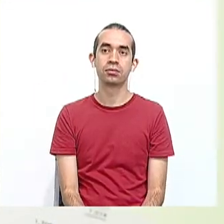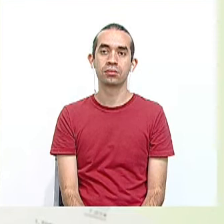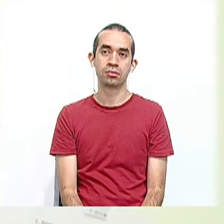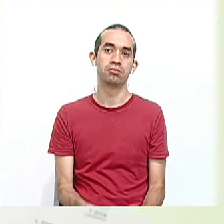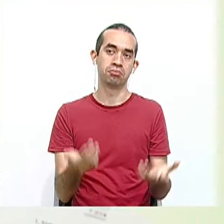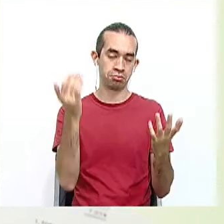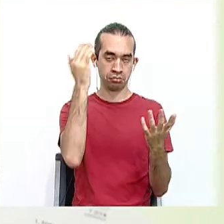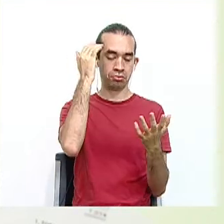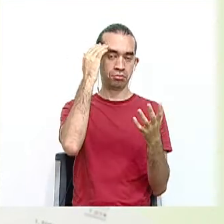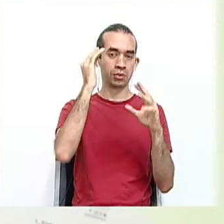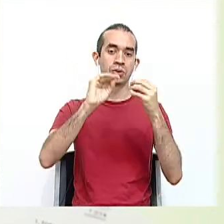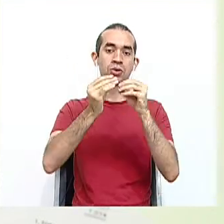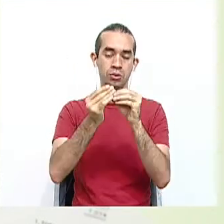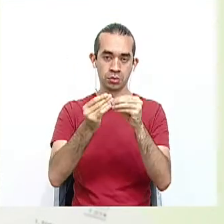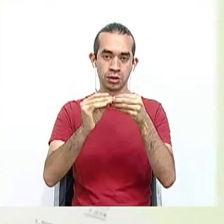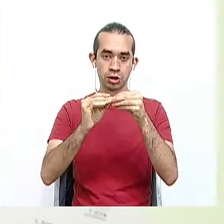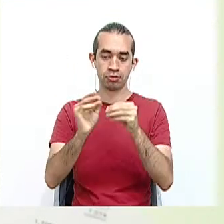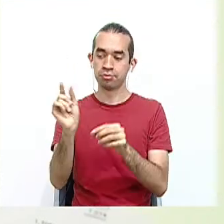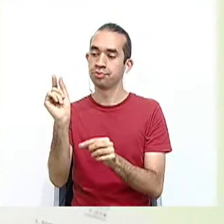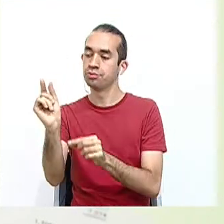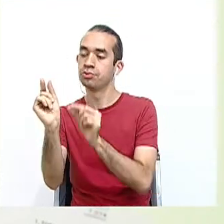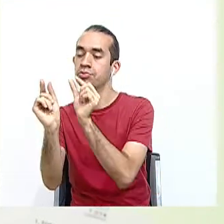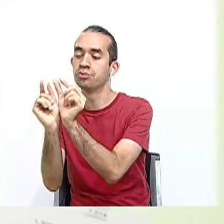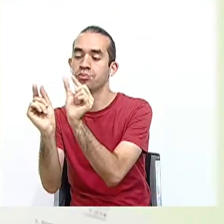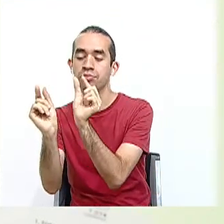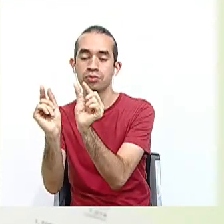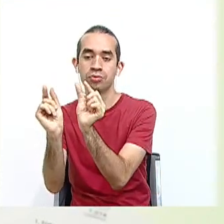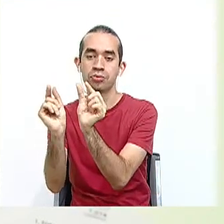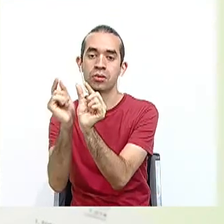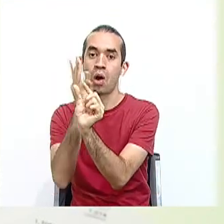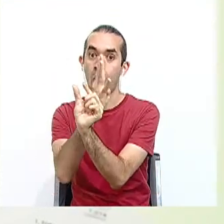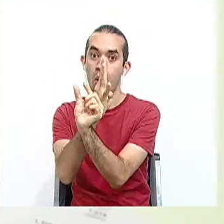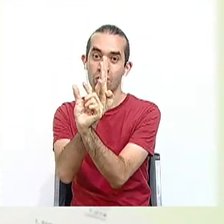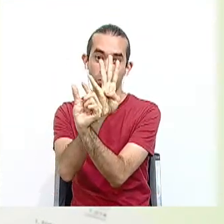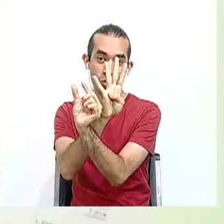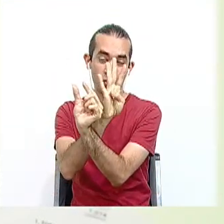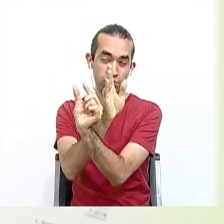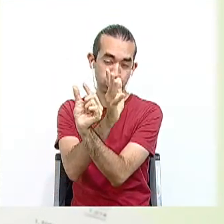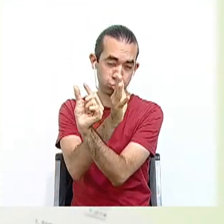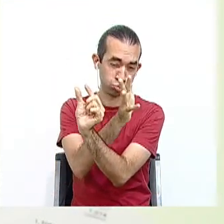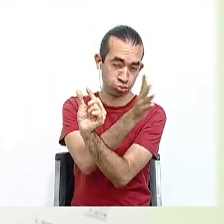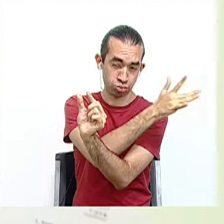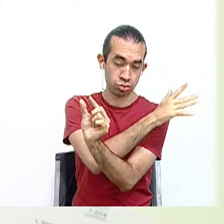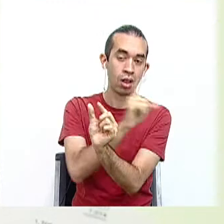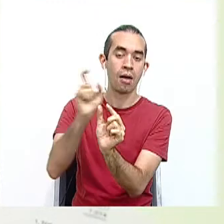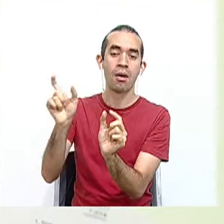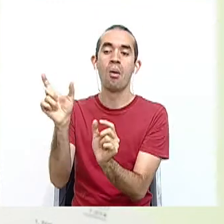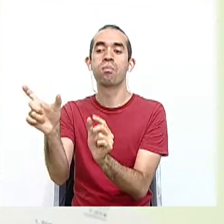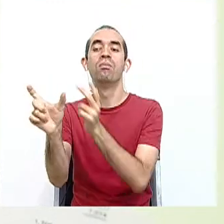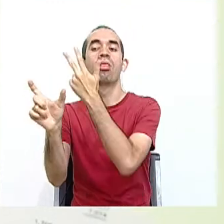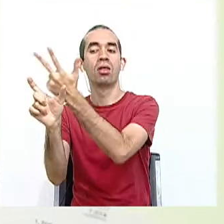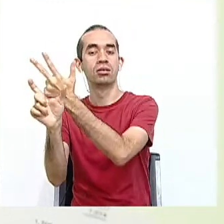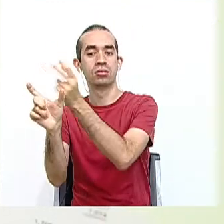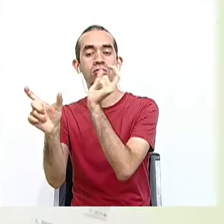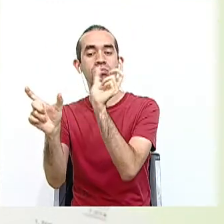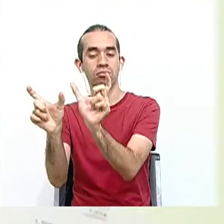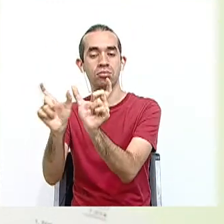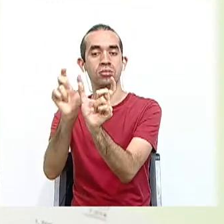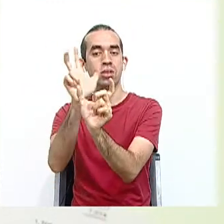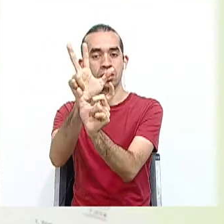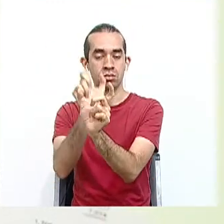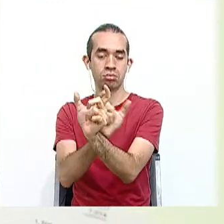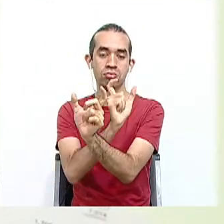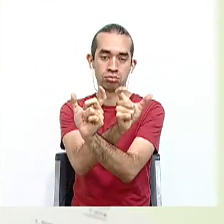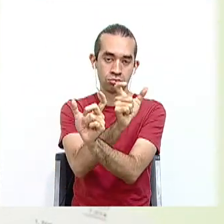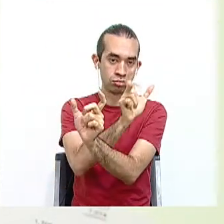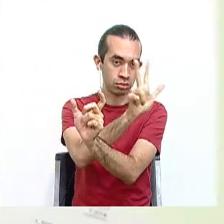Al escribir números de más de 4 cifras, se agruparán estas de 3 en 3, empezando por la derecha y separando los grupos